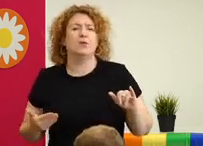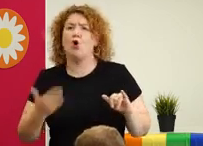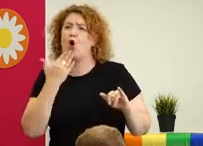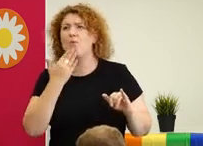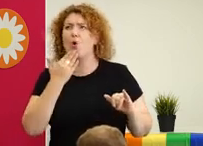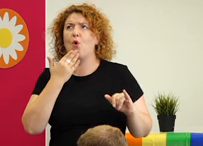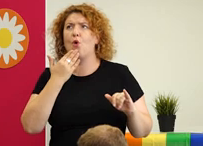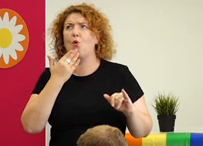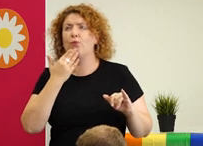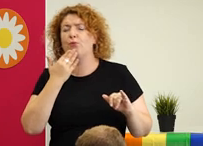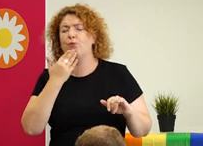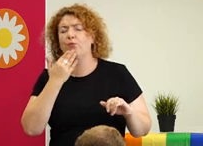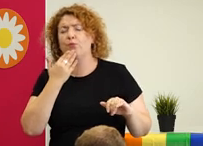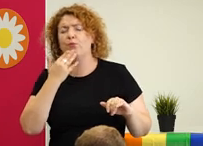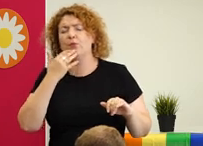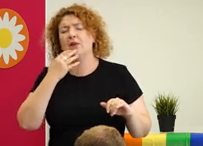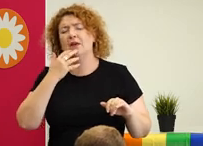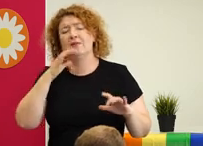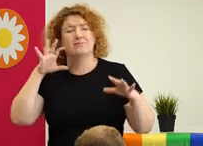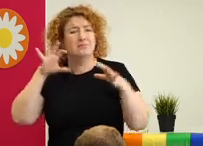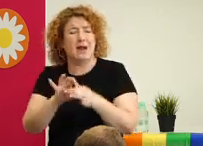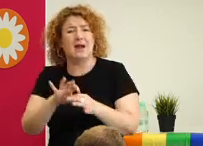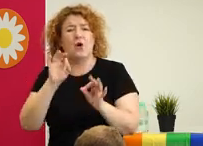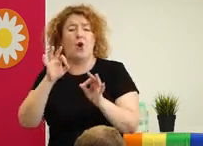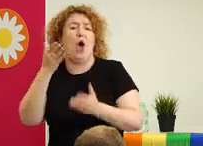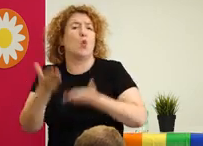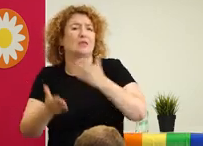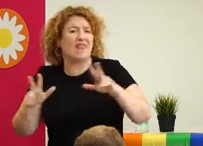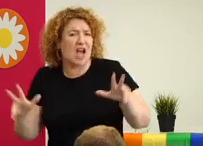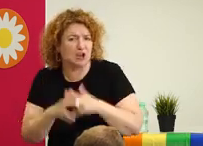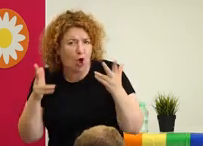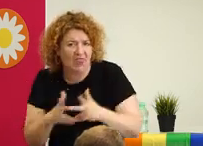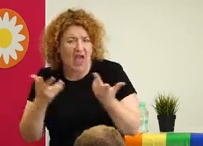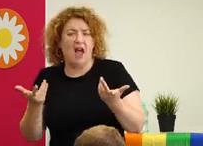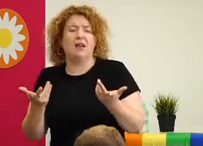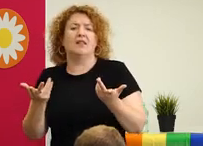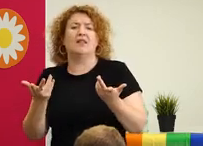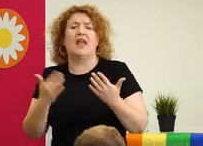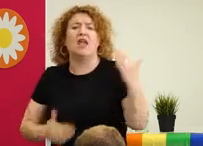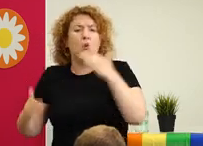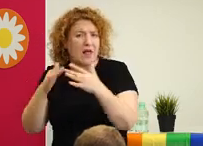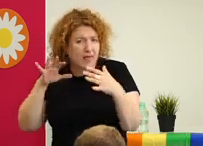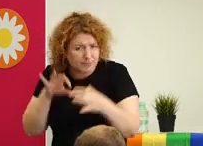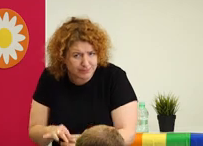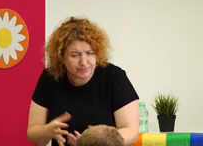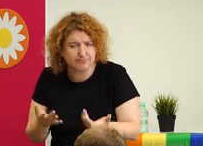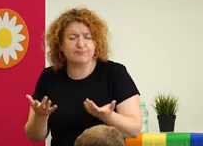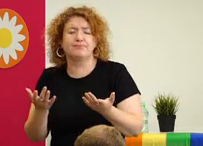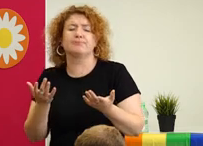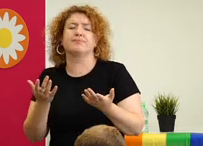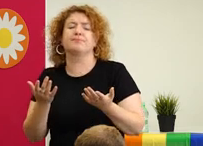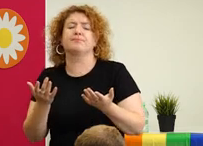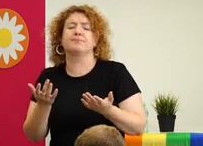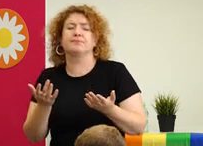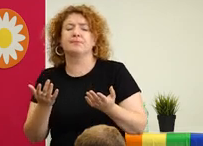un concepto que nos habla de justicia social, de un concepto que nos habla de igualdad, de un concepto